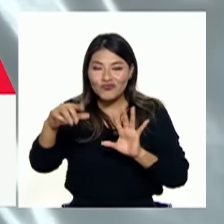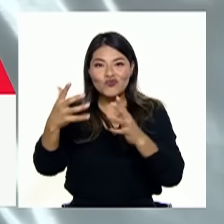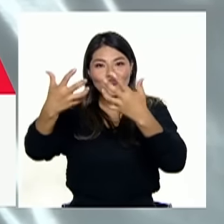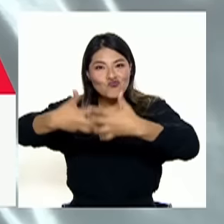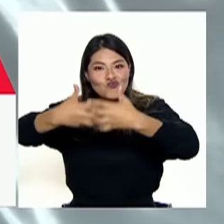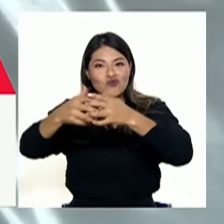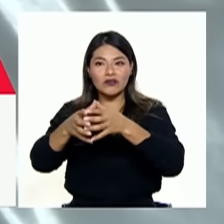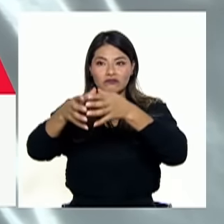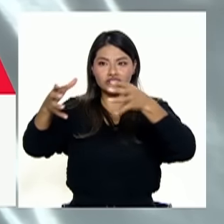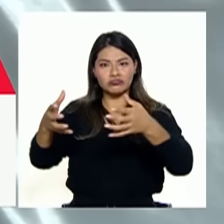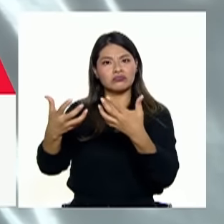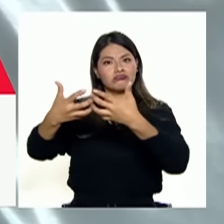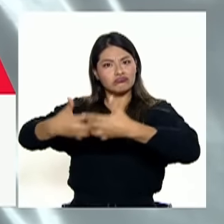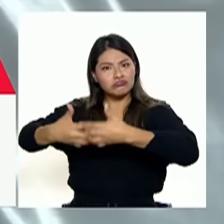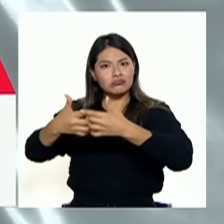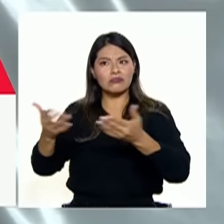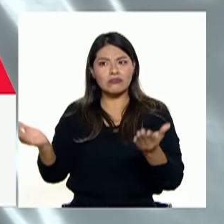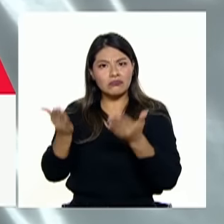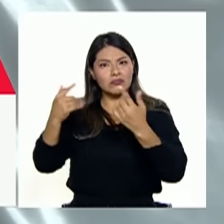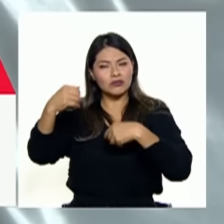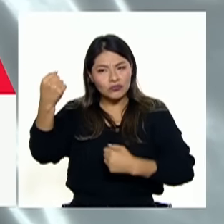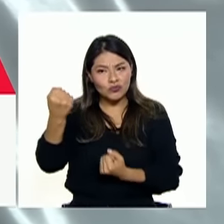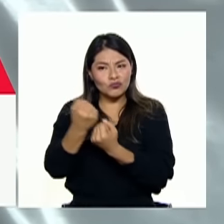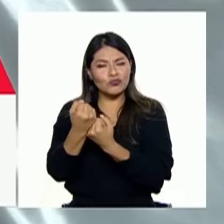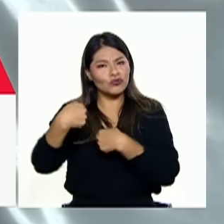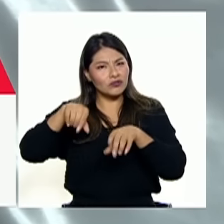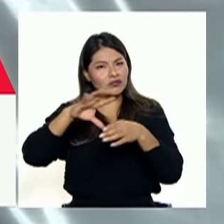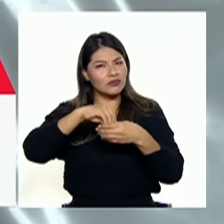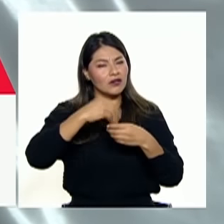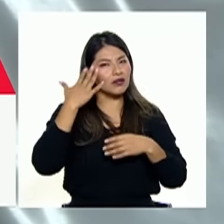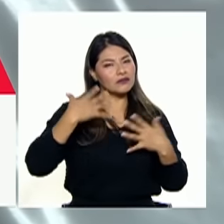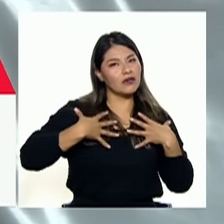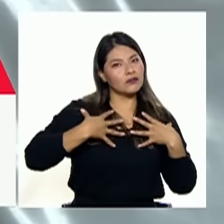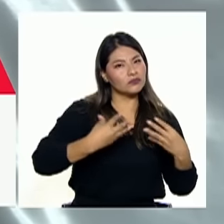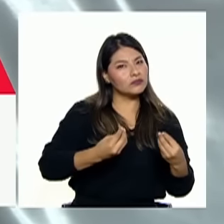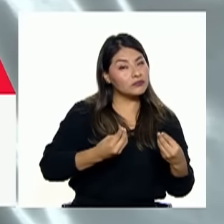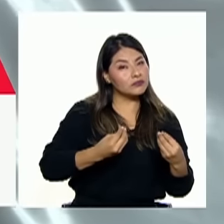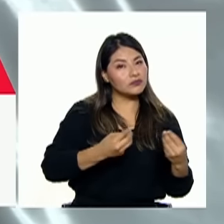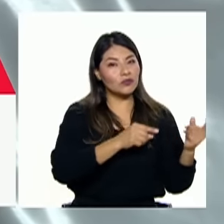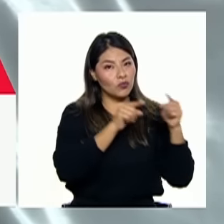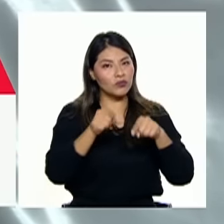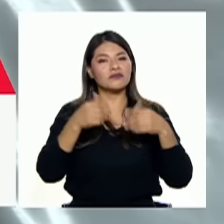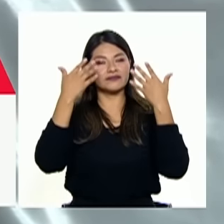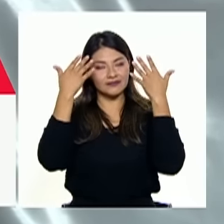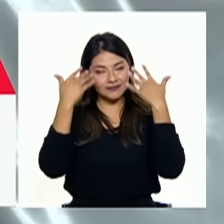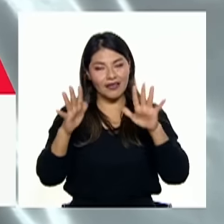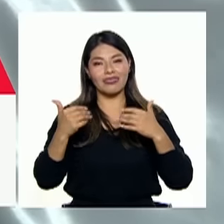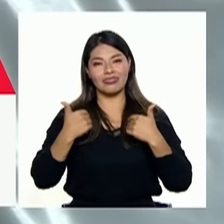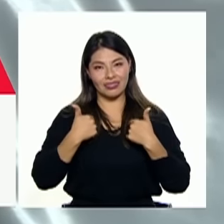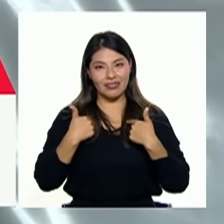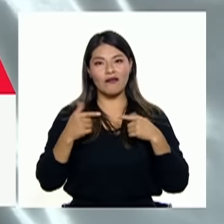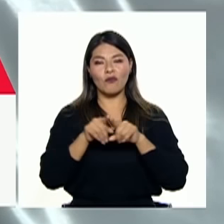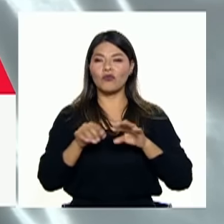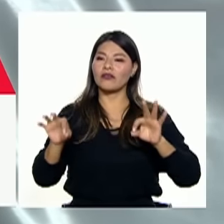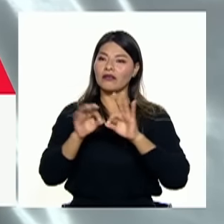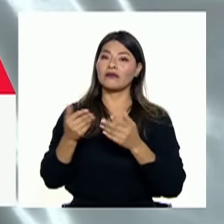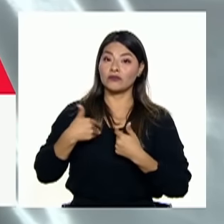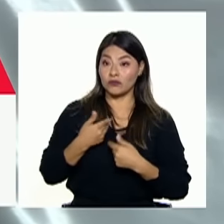el sector empresarial que más aporta a esta institución. Hoy ya tenemos un asiento y sin